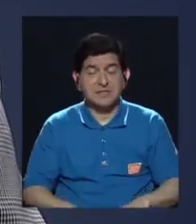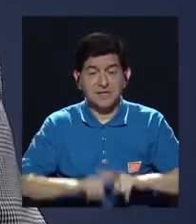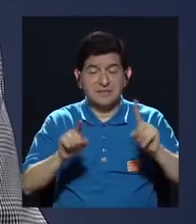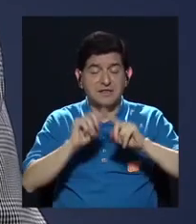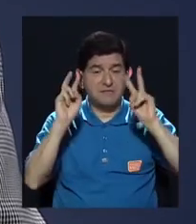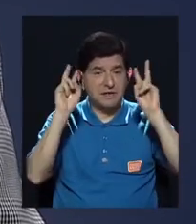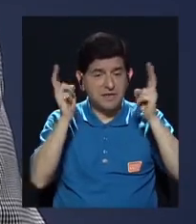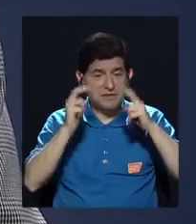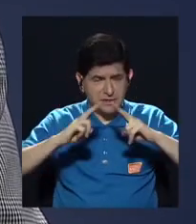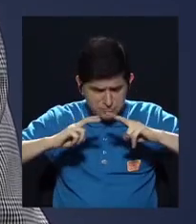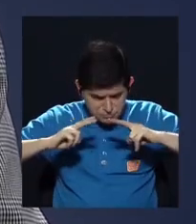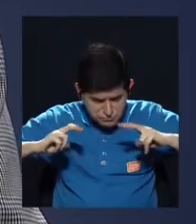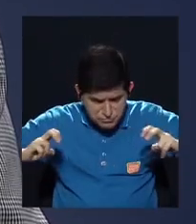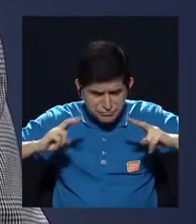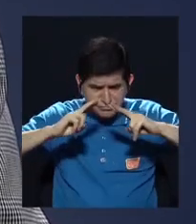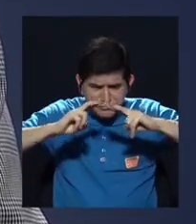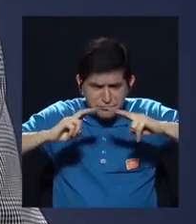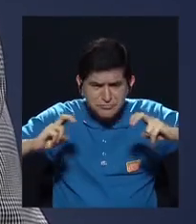asuntos complejos.